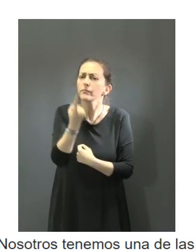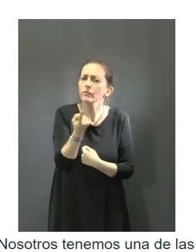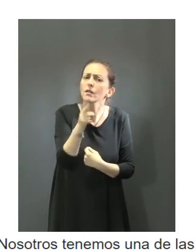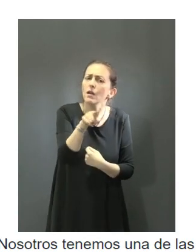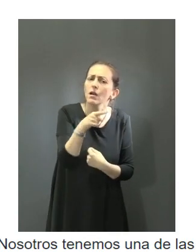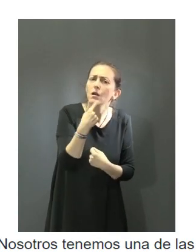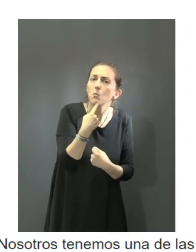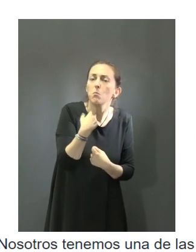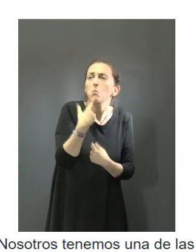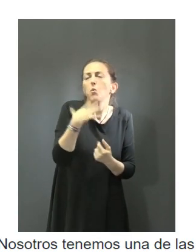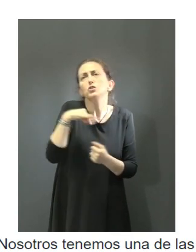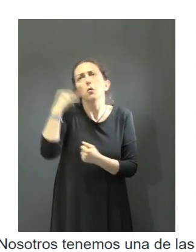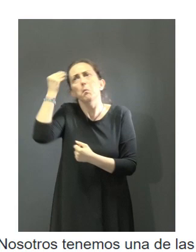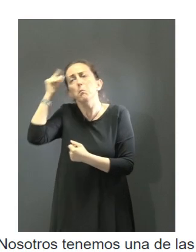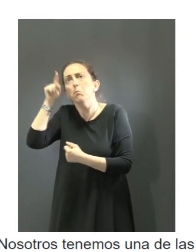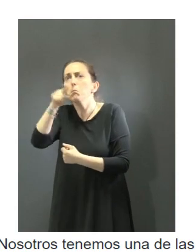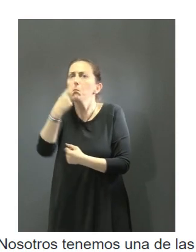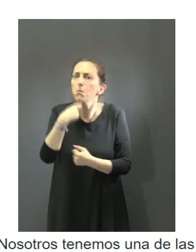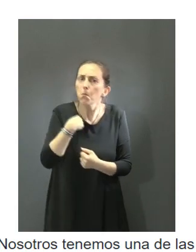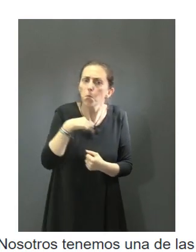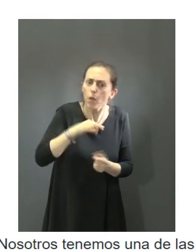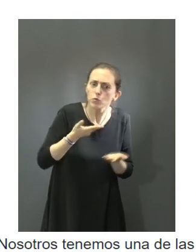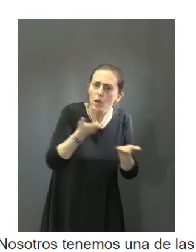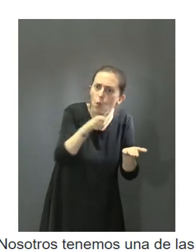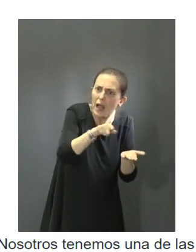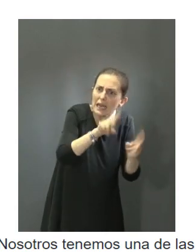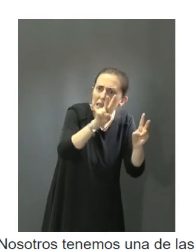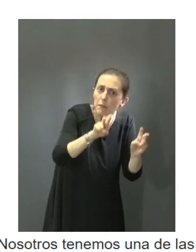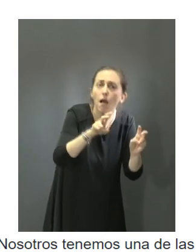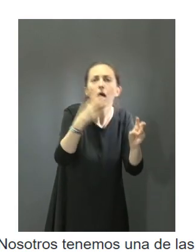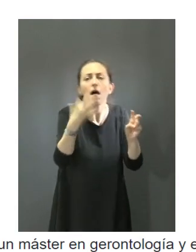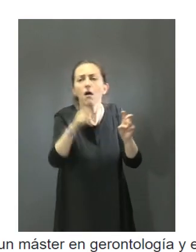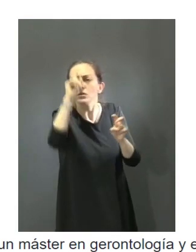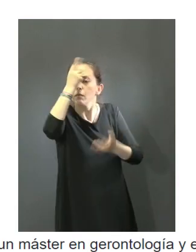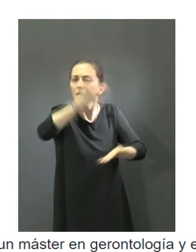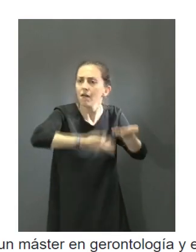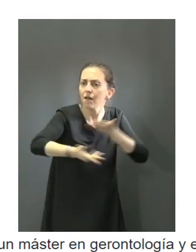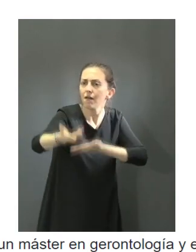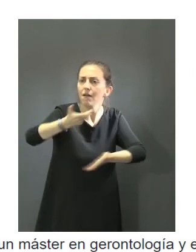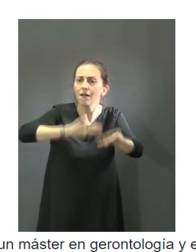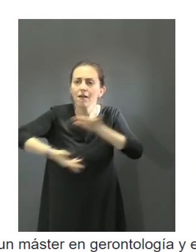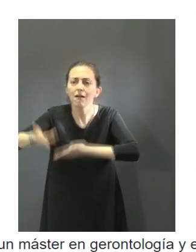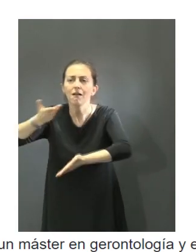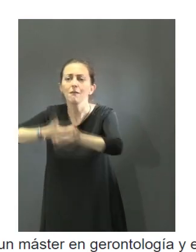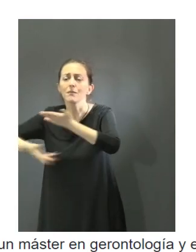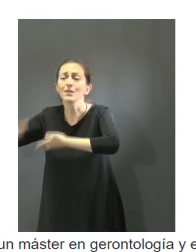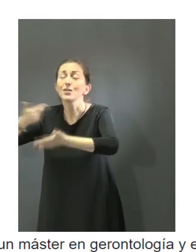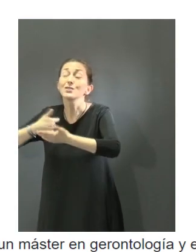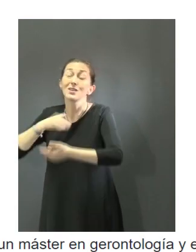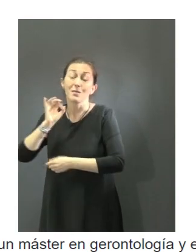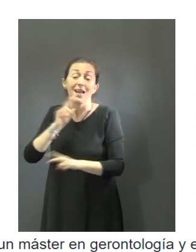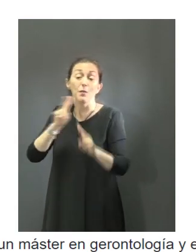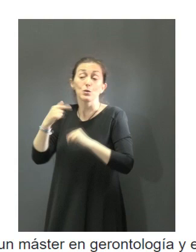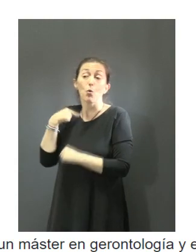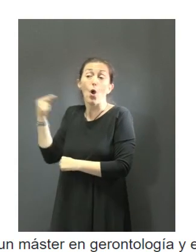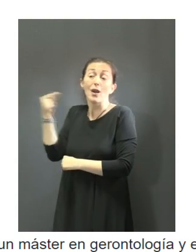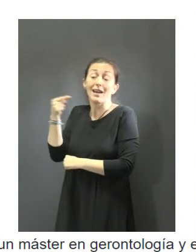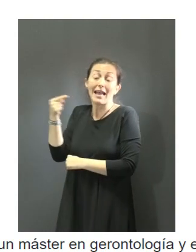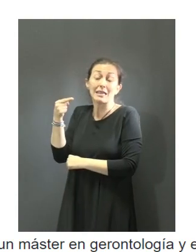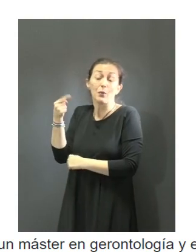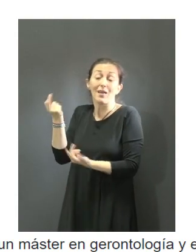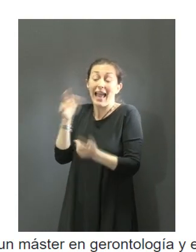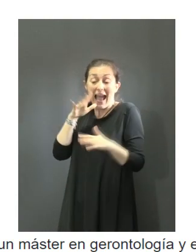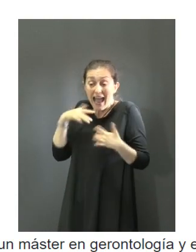a lo mejor resulta que nosotros no nos habíamos planteado que aquí podemos ayudar, ¿no? Y entonces mi respuesta sería un poco pesimista, que a día de hoy no hay